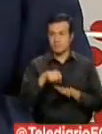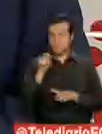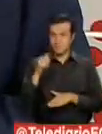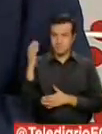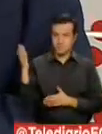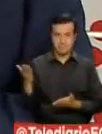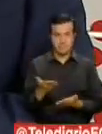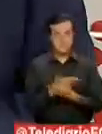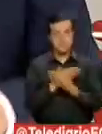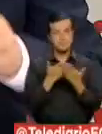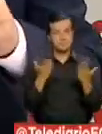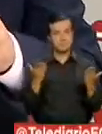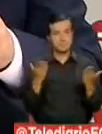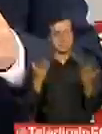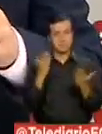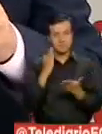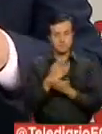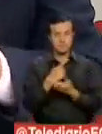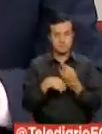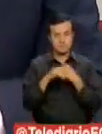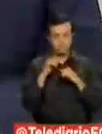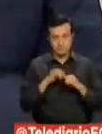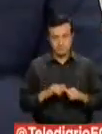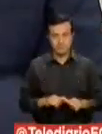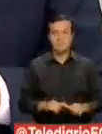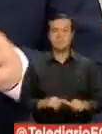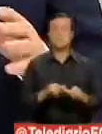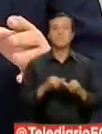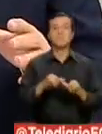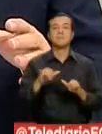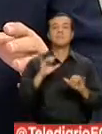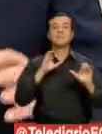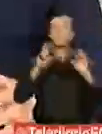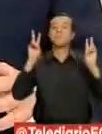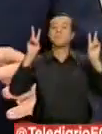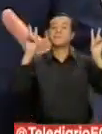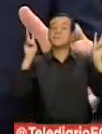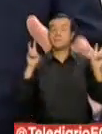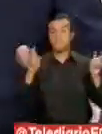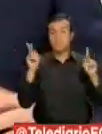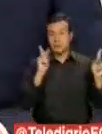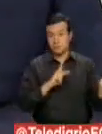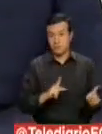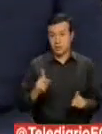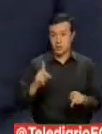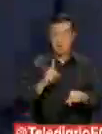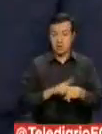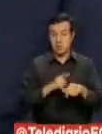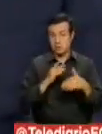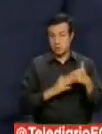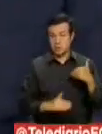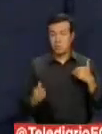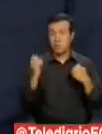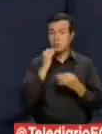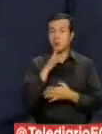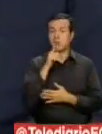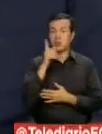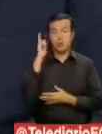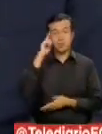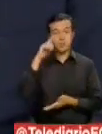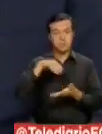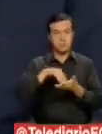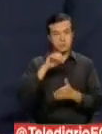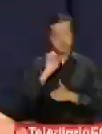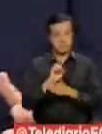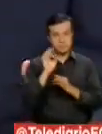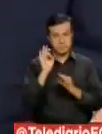Primera Impresión. Un brevísimo corte. Cuando regresemos estaremos hablando del Plan Prosperidad anunciado por el Gobierno